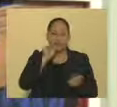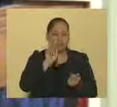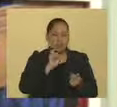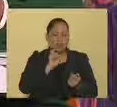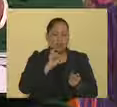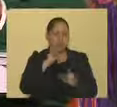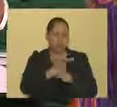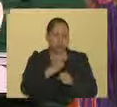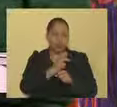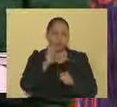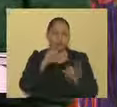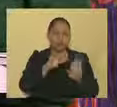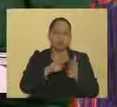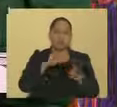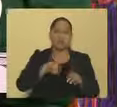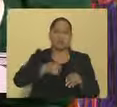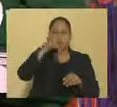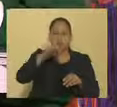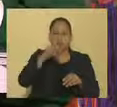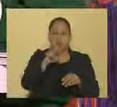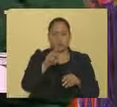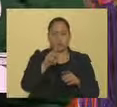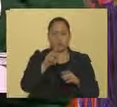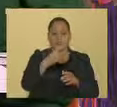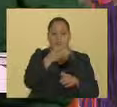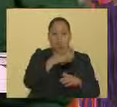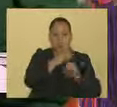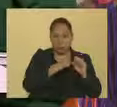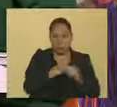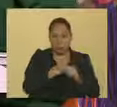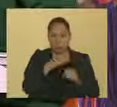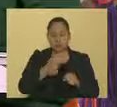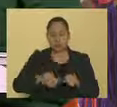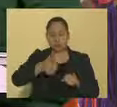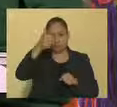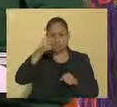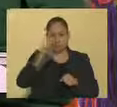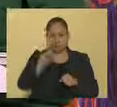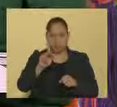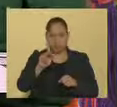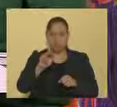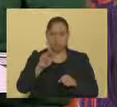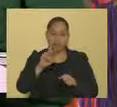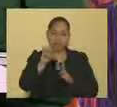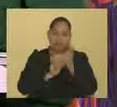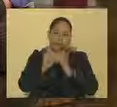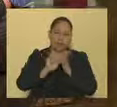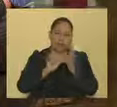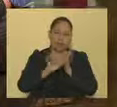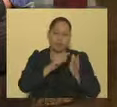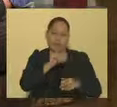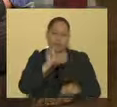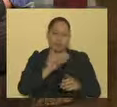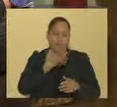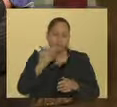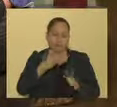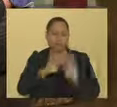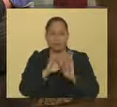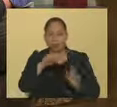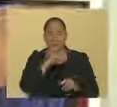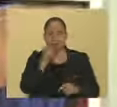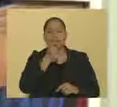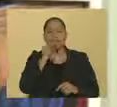que es la primera menstruación, alrededor de los 10 años, seguramente las hijas van a empezar alrededor de los